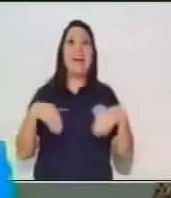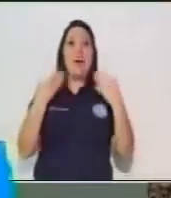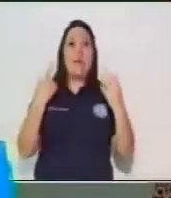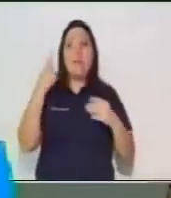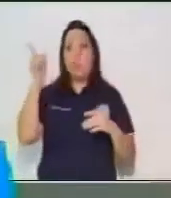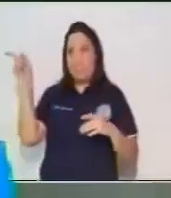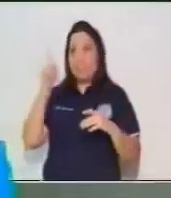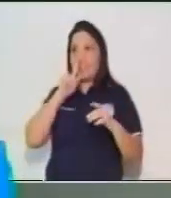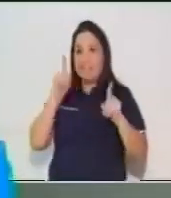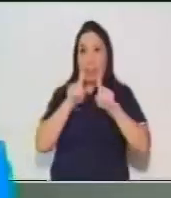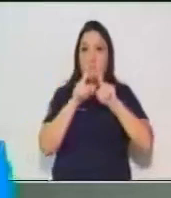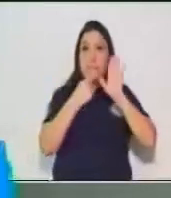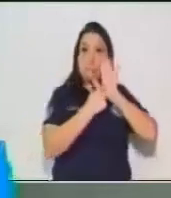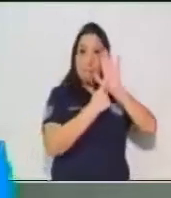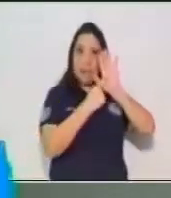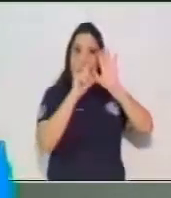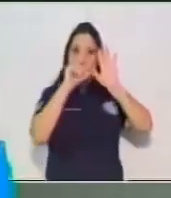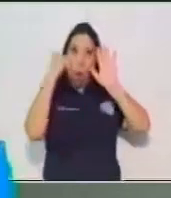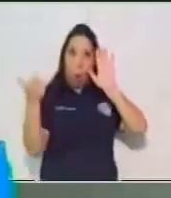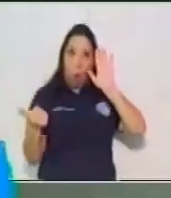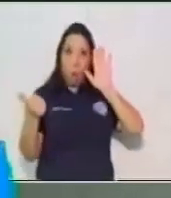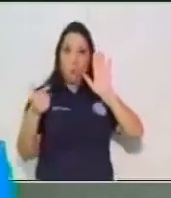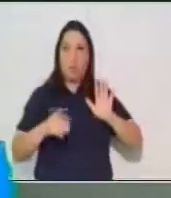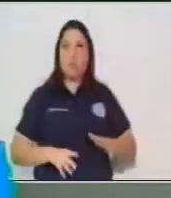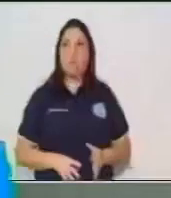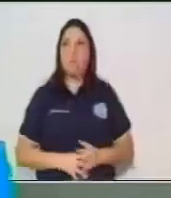este ejercicio.